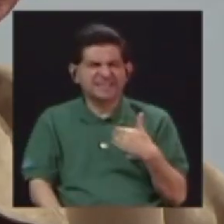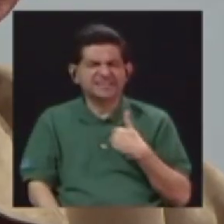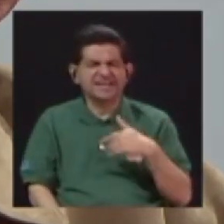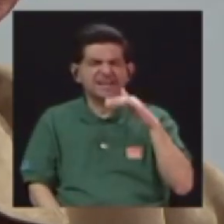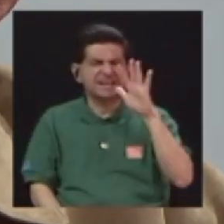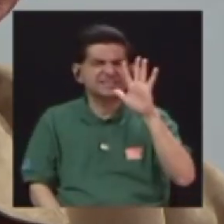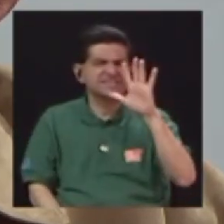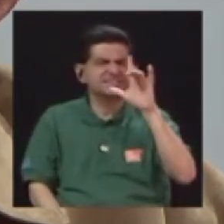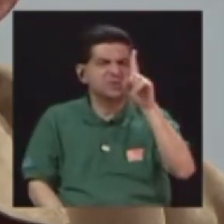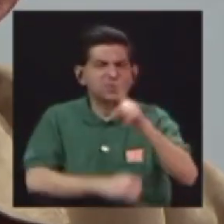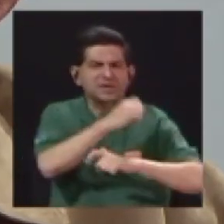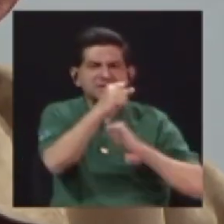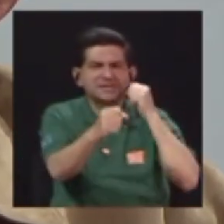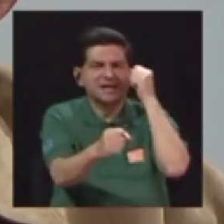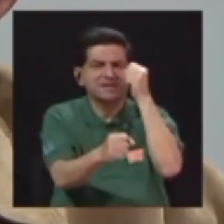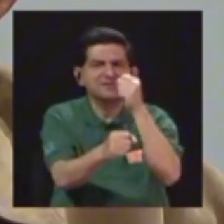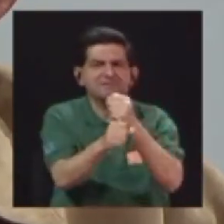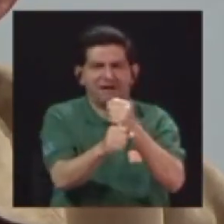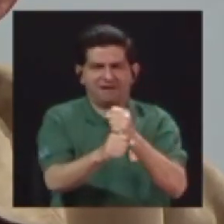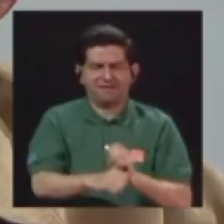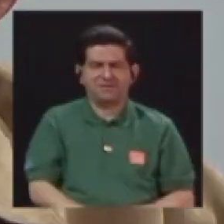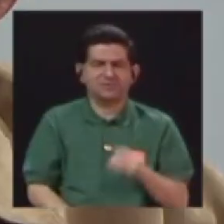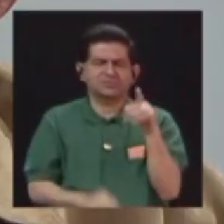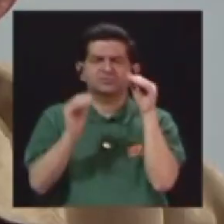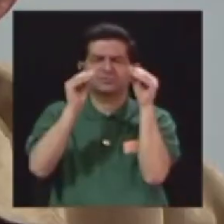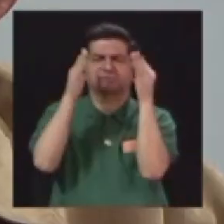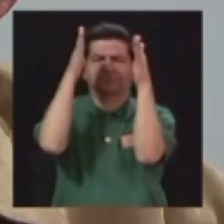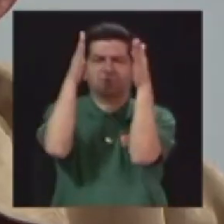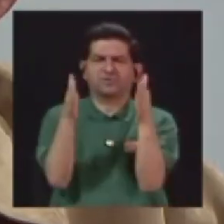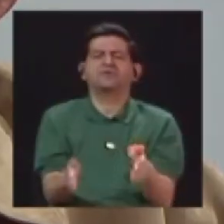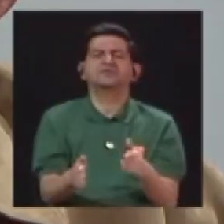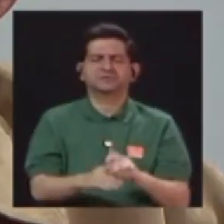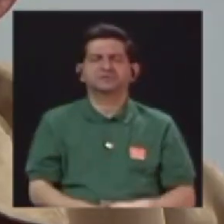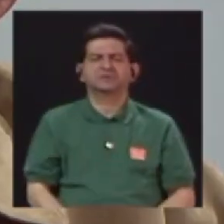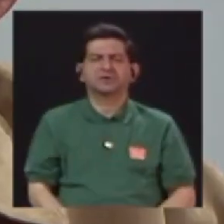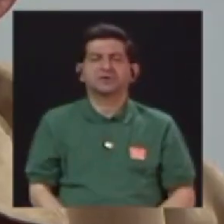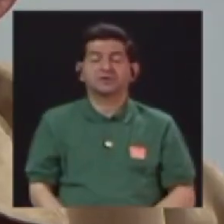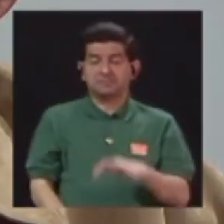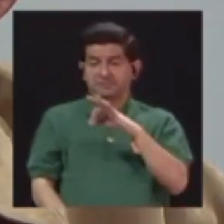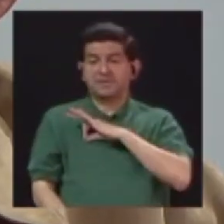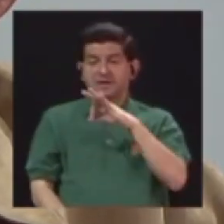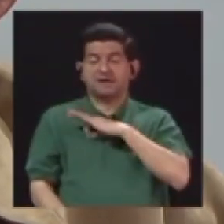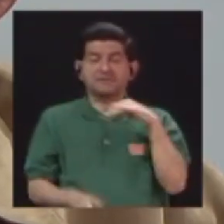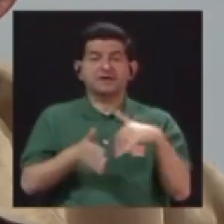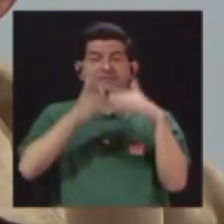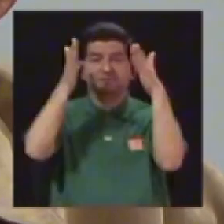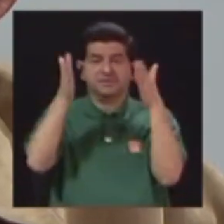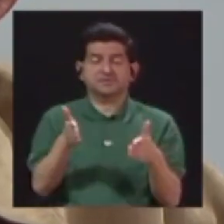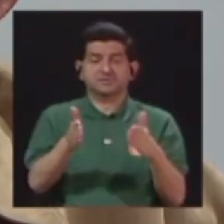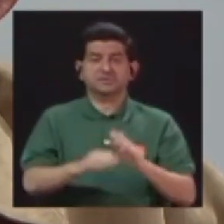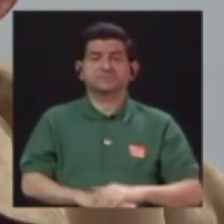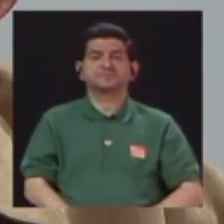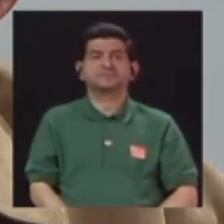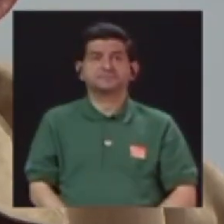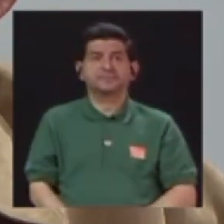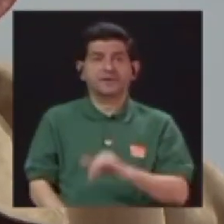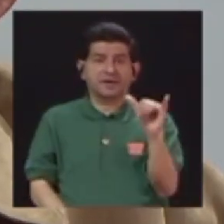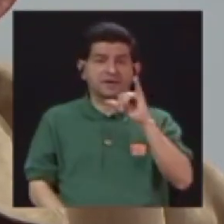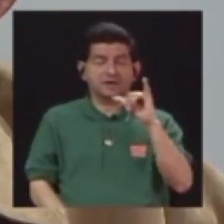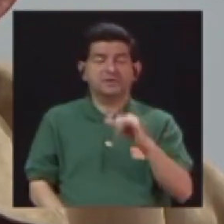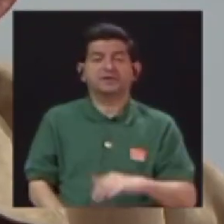51 años de docencia para bien de los estudiantes suyos, y